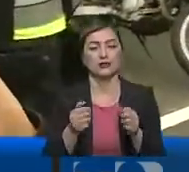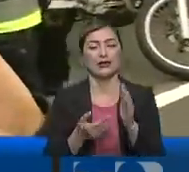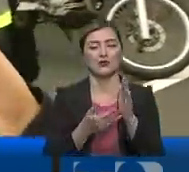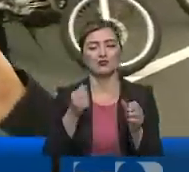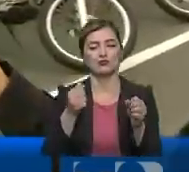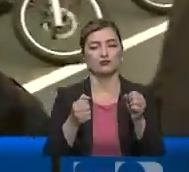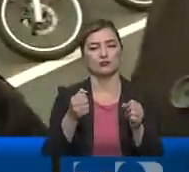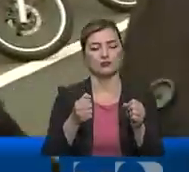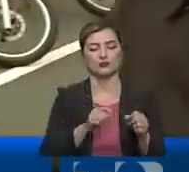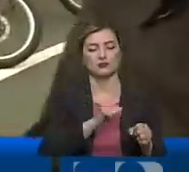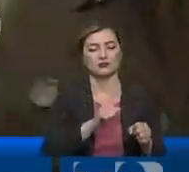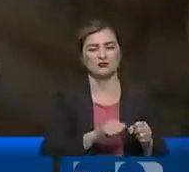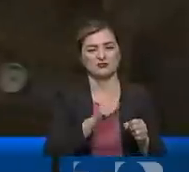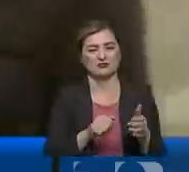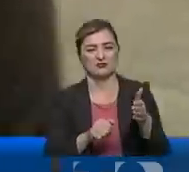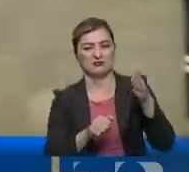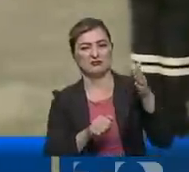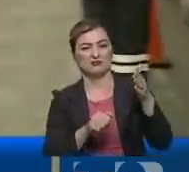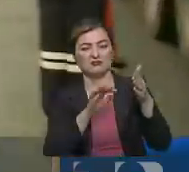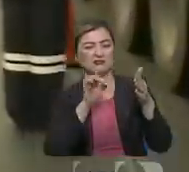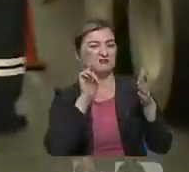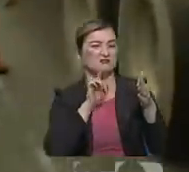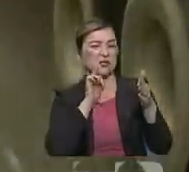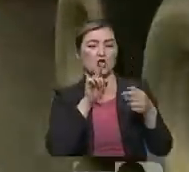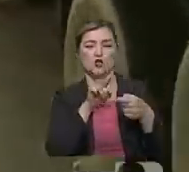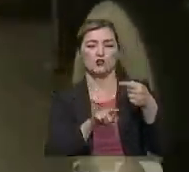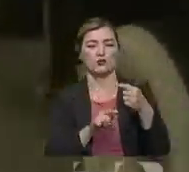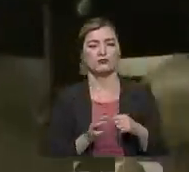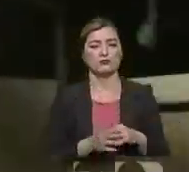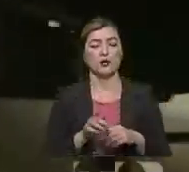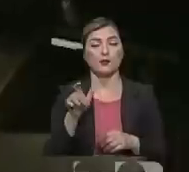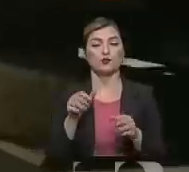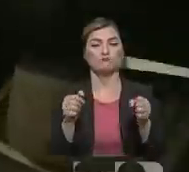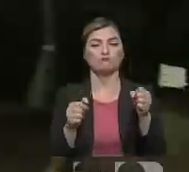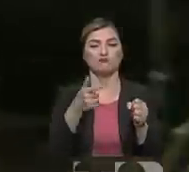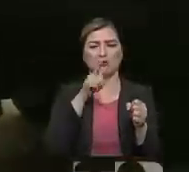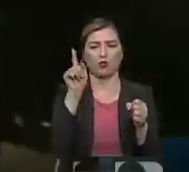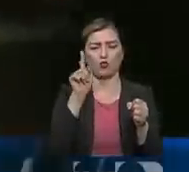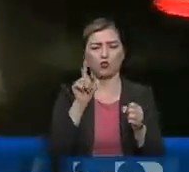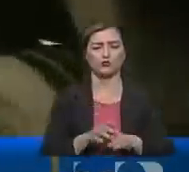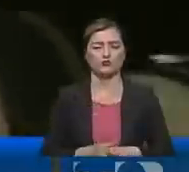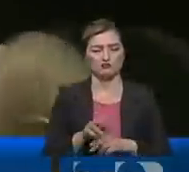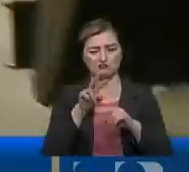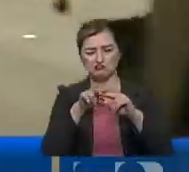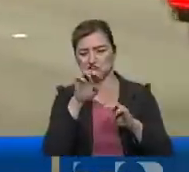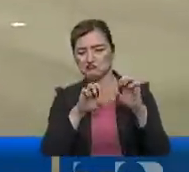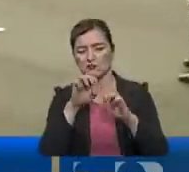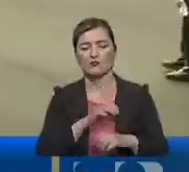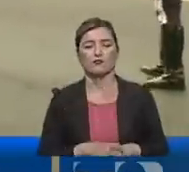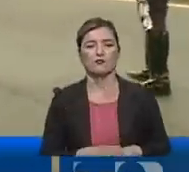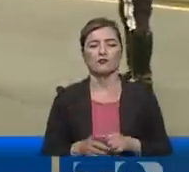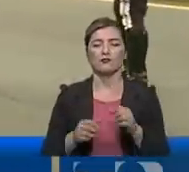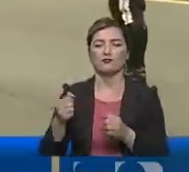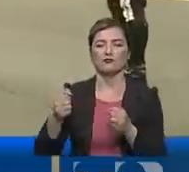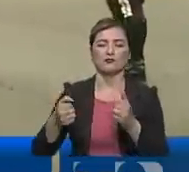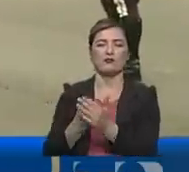polarizadas, que el conductor se encuentre conduciendo en estado normal. Finalmente, ¿cuáles son las recomendaciones para la ciudadanía para evitar